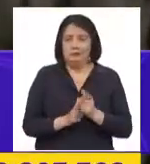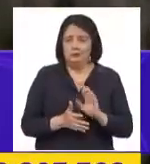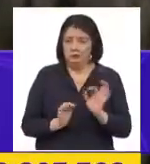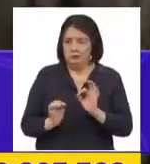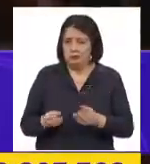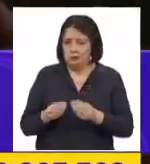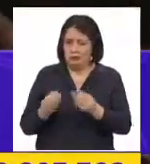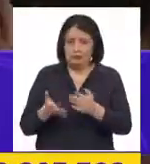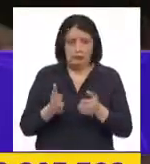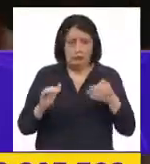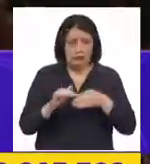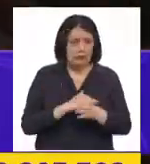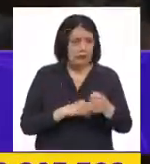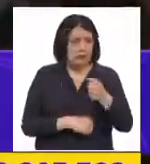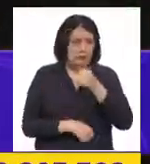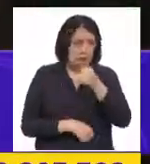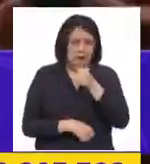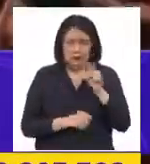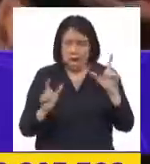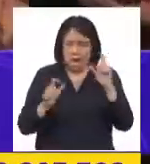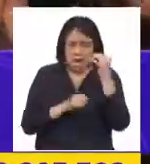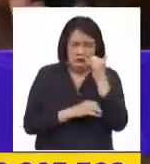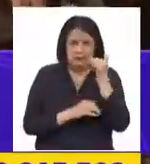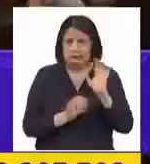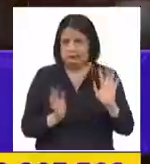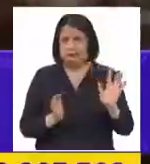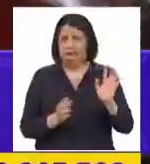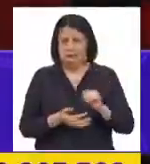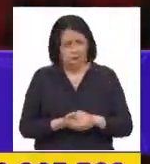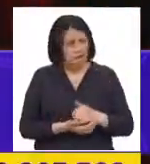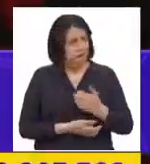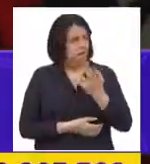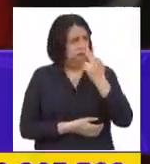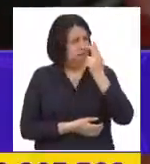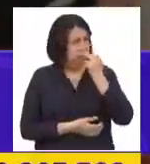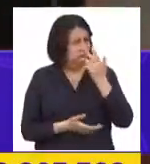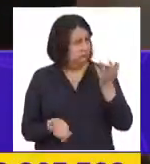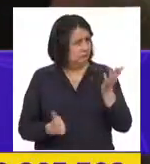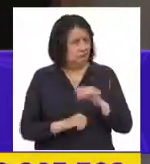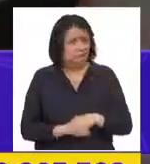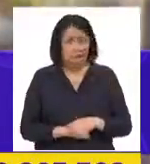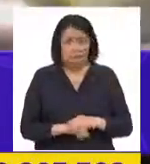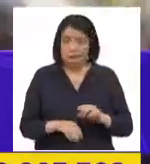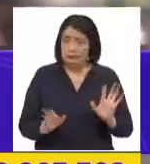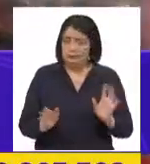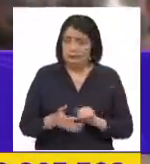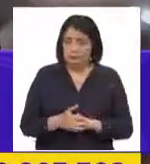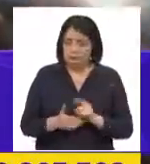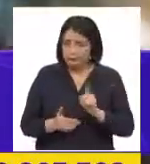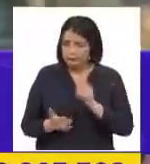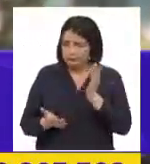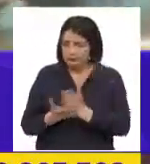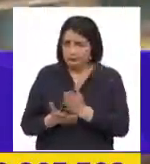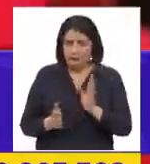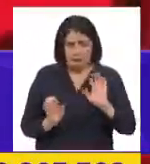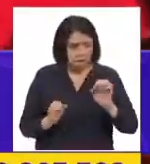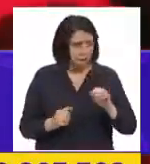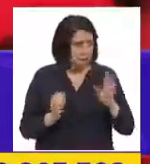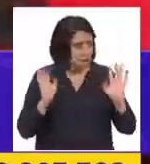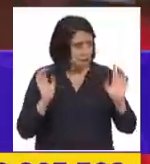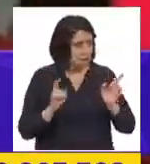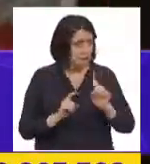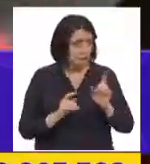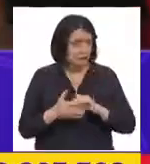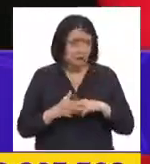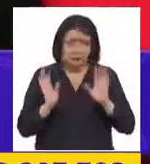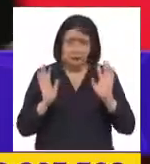dado mucho acceso a la prensa, que es una cuestión rarísima. Nosotros no hemos podido ni... Así es, las cosas no